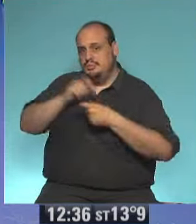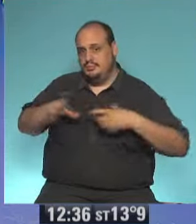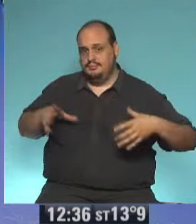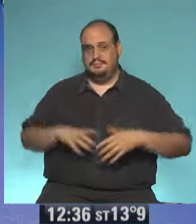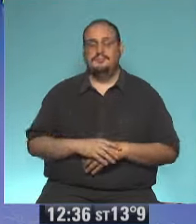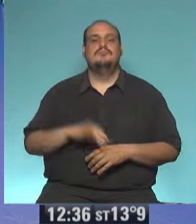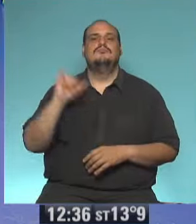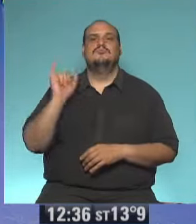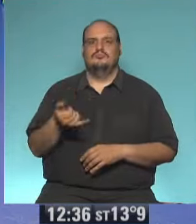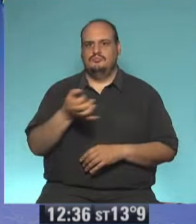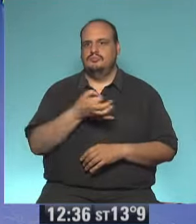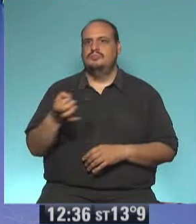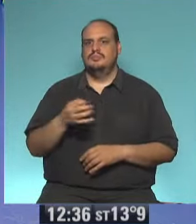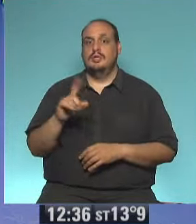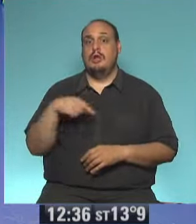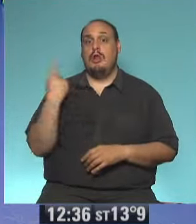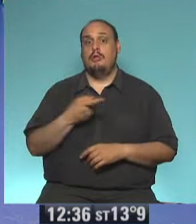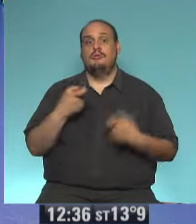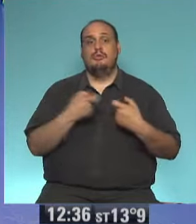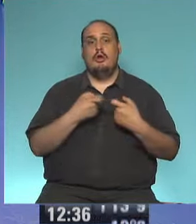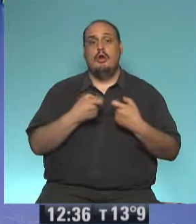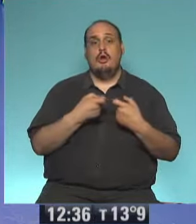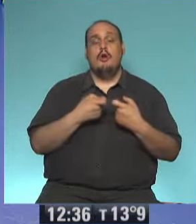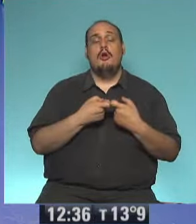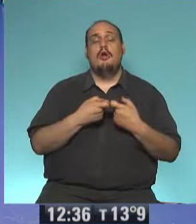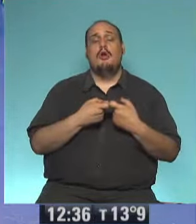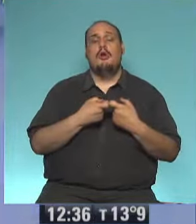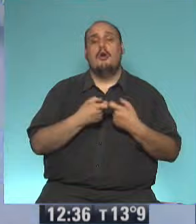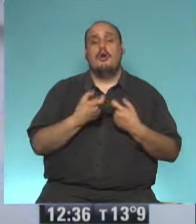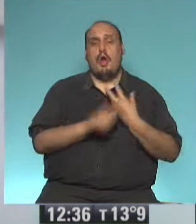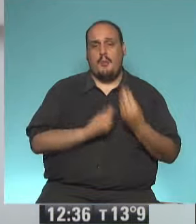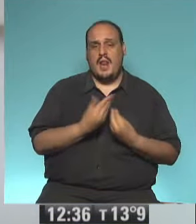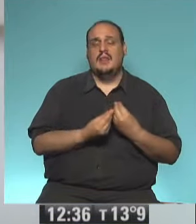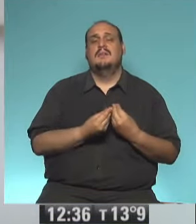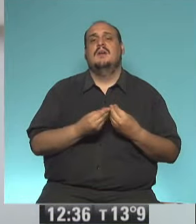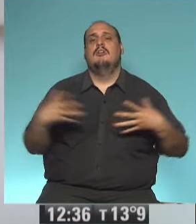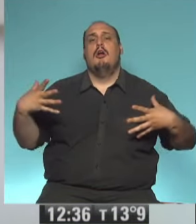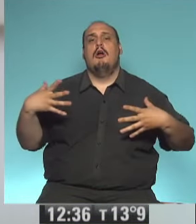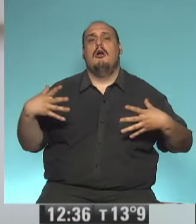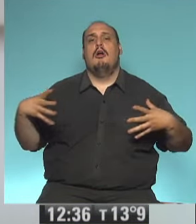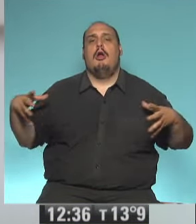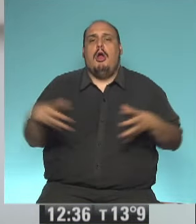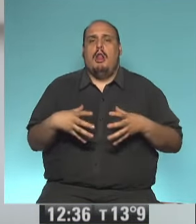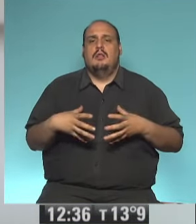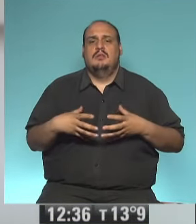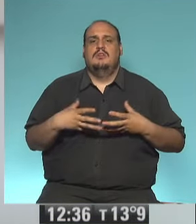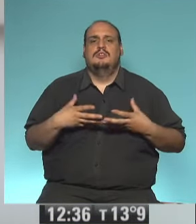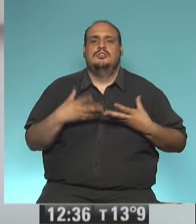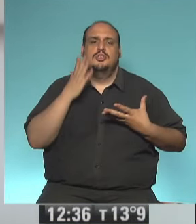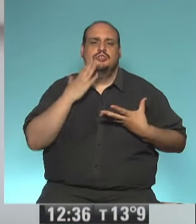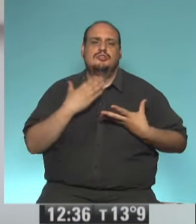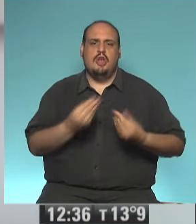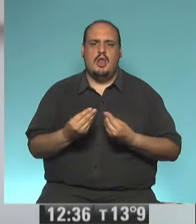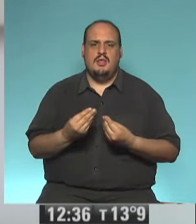Sí, nosotros estamos en la cooperativa Colectivo Solidario, somos una comercializadora, no